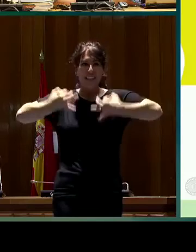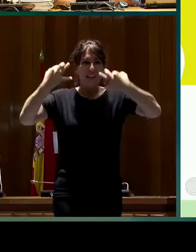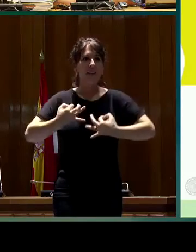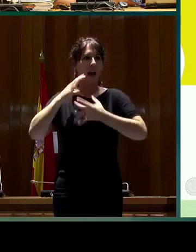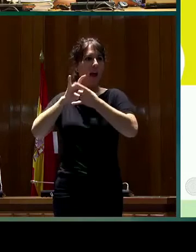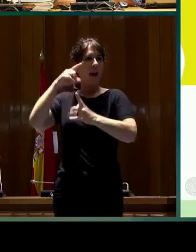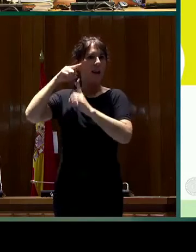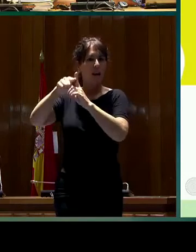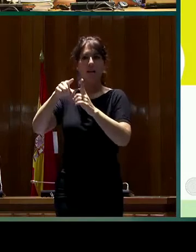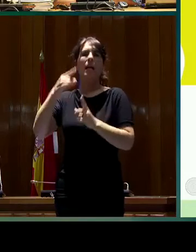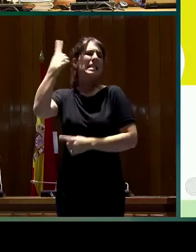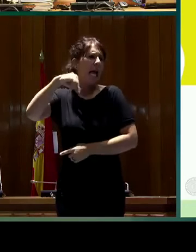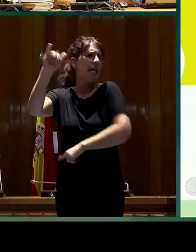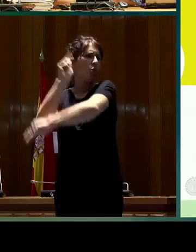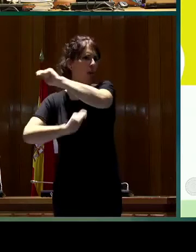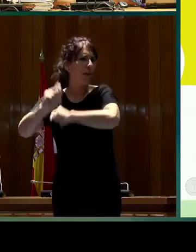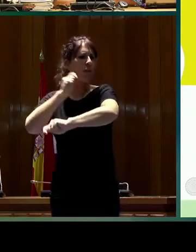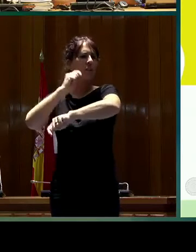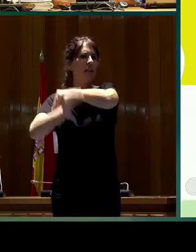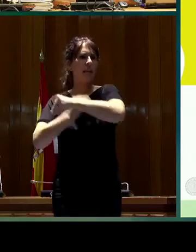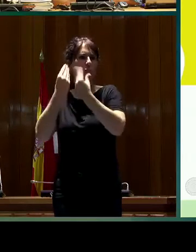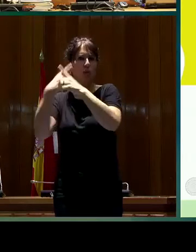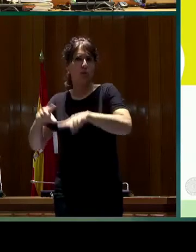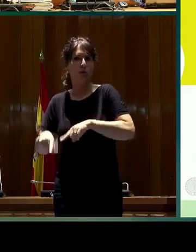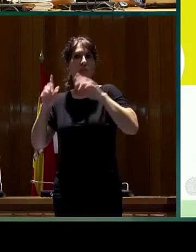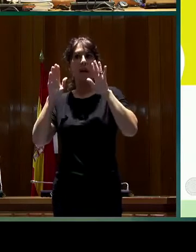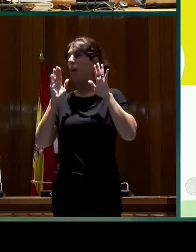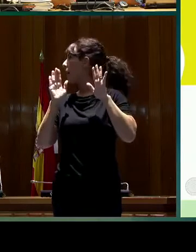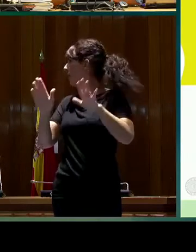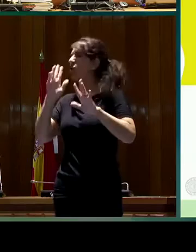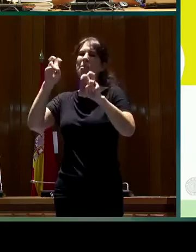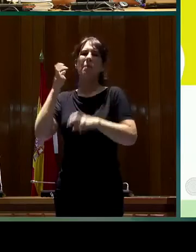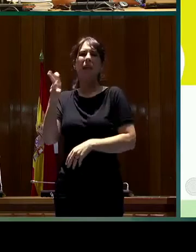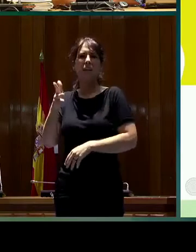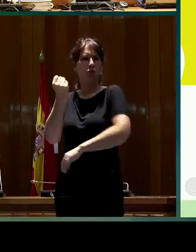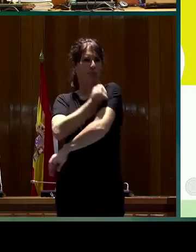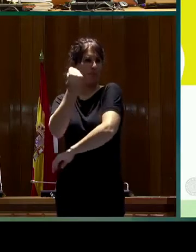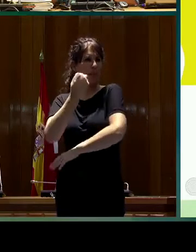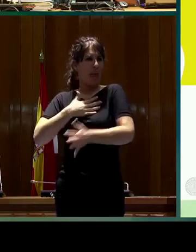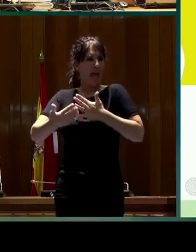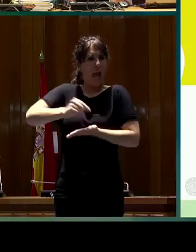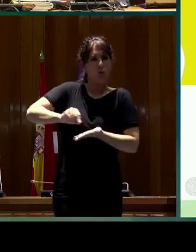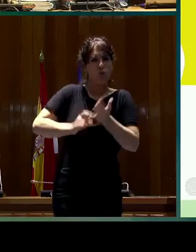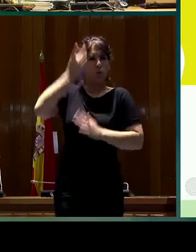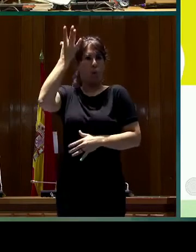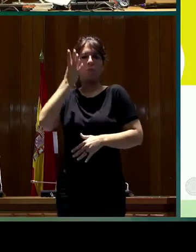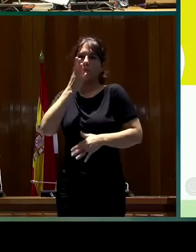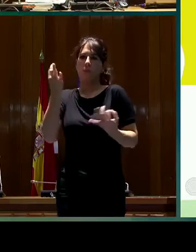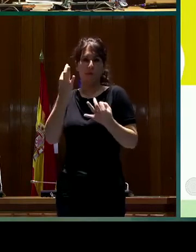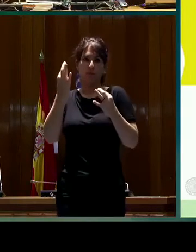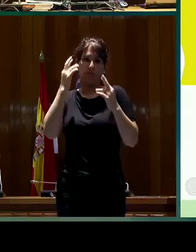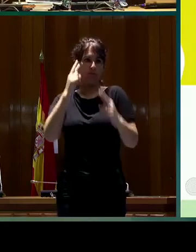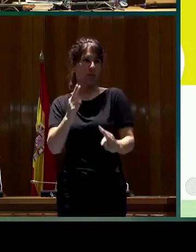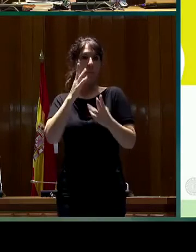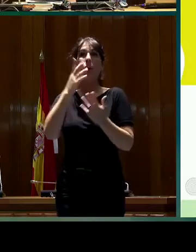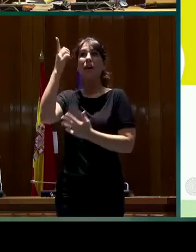verdad que hay asociaciones que realizan muchos cuentos, pero por el tema de los derechos de autor pues tienen que ser clásicos y así, y lo que es cuento en papel,